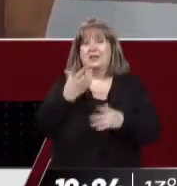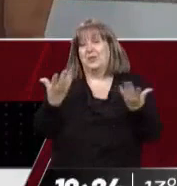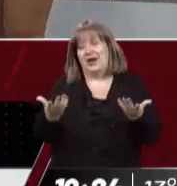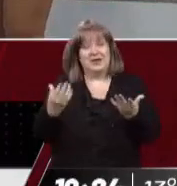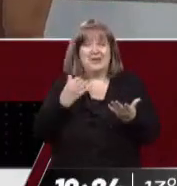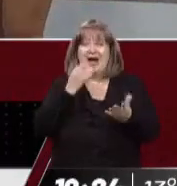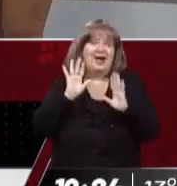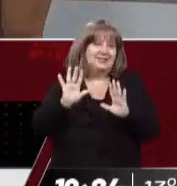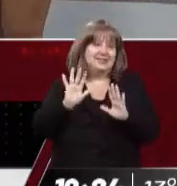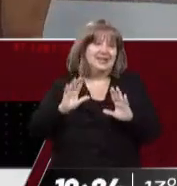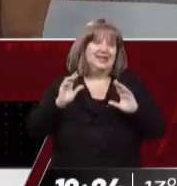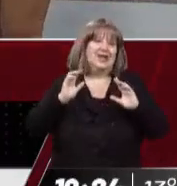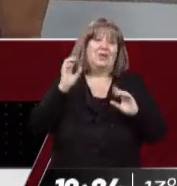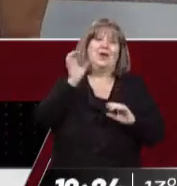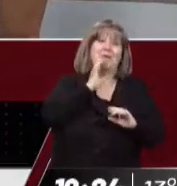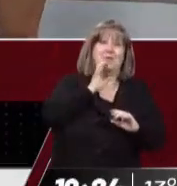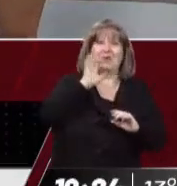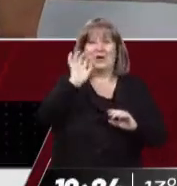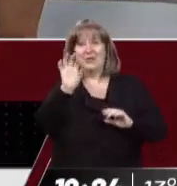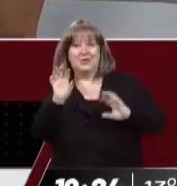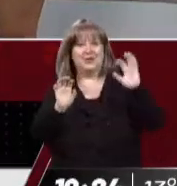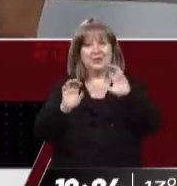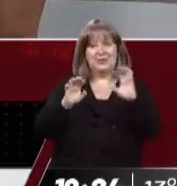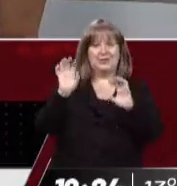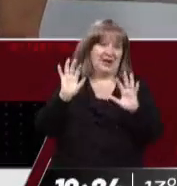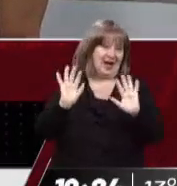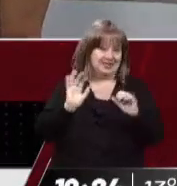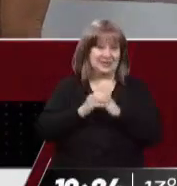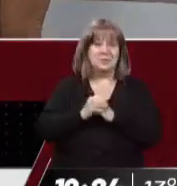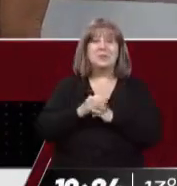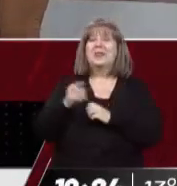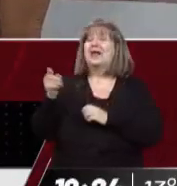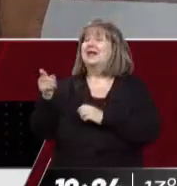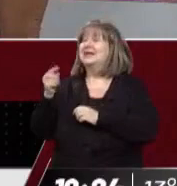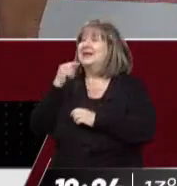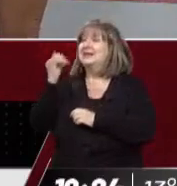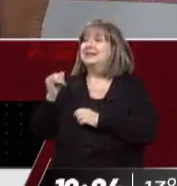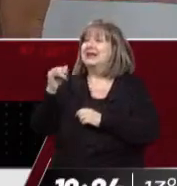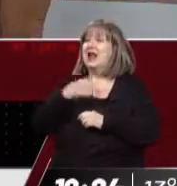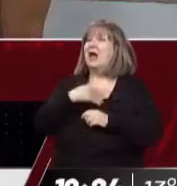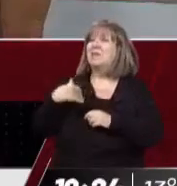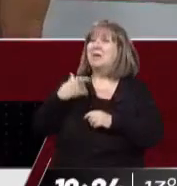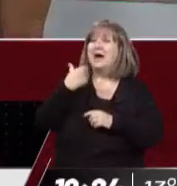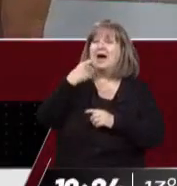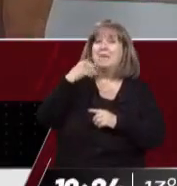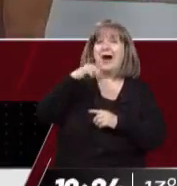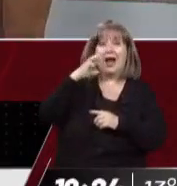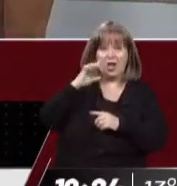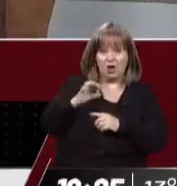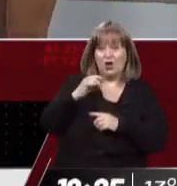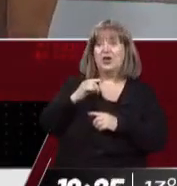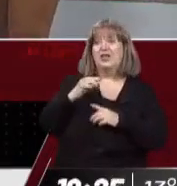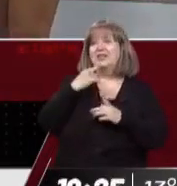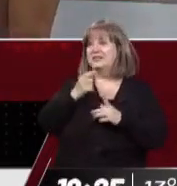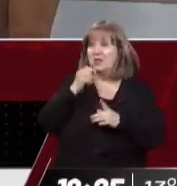Hermoso festejo y no. Con los últimos rayitos de sol. La gracias. Amiga la gastaba no sé si con el papá, que dice que es muy lindo el padre, el amigo. ¿Cómo? Con